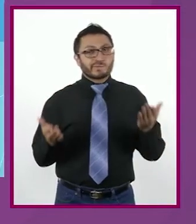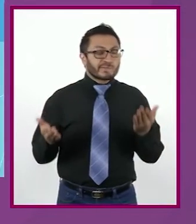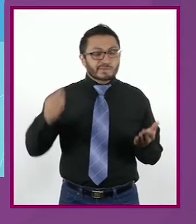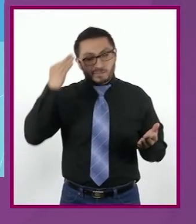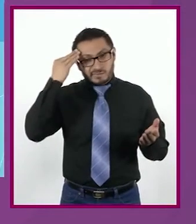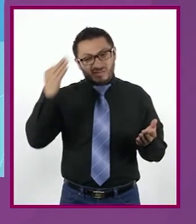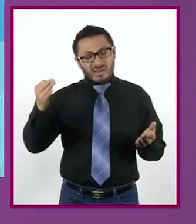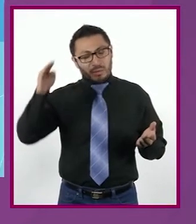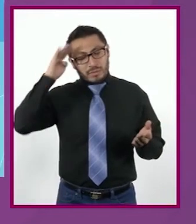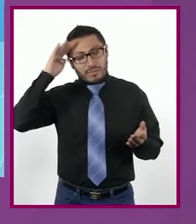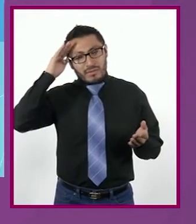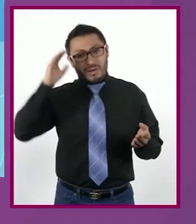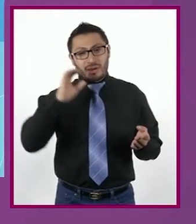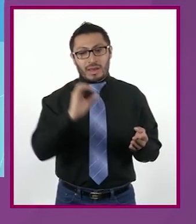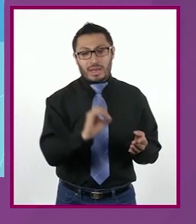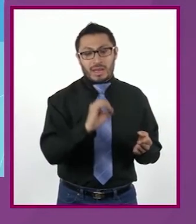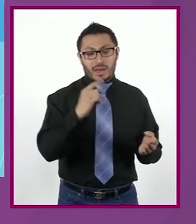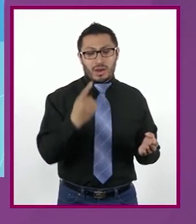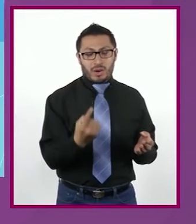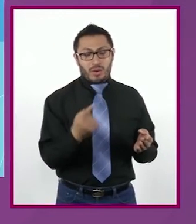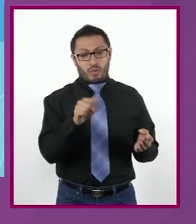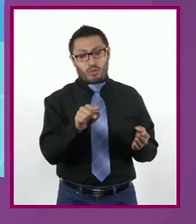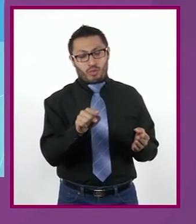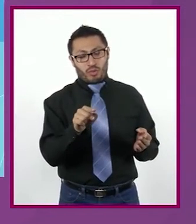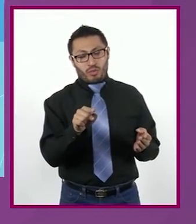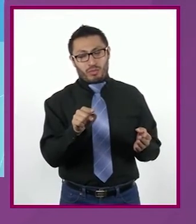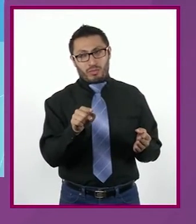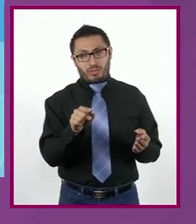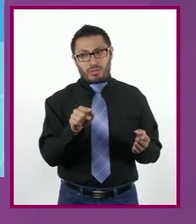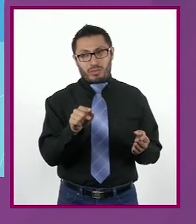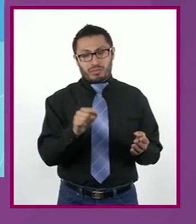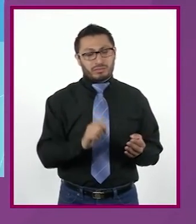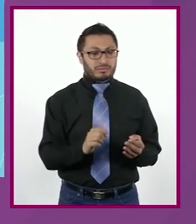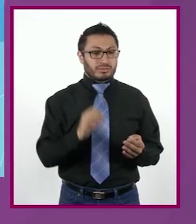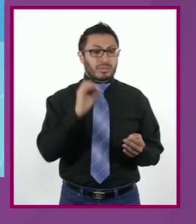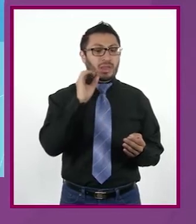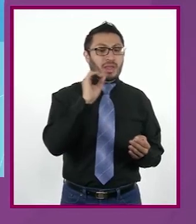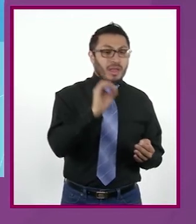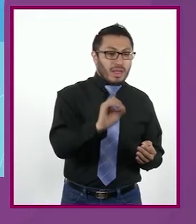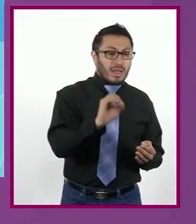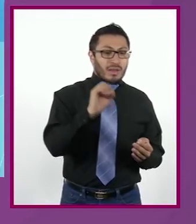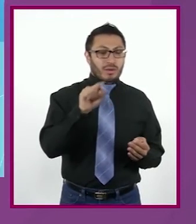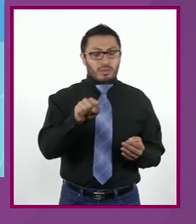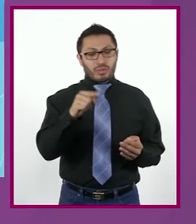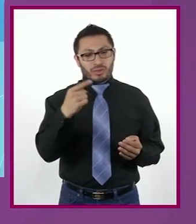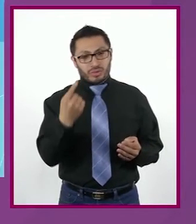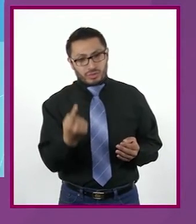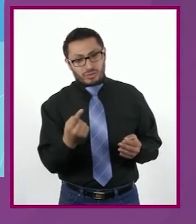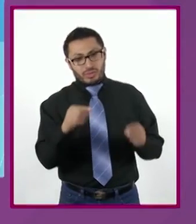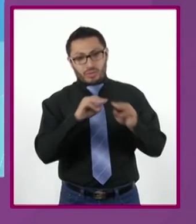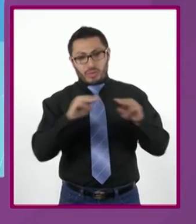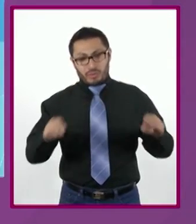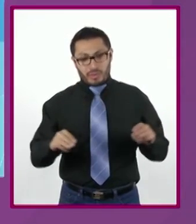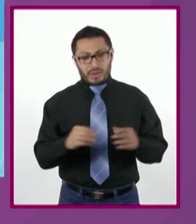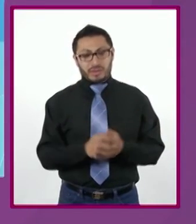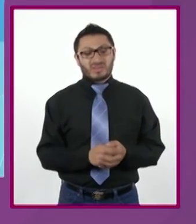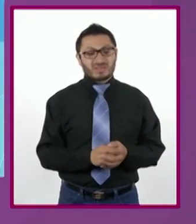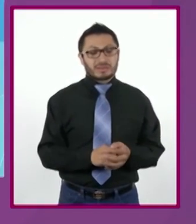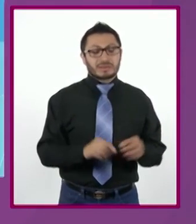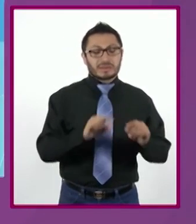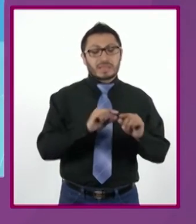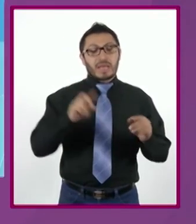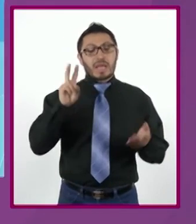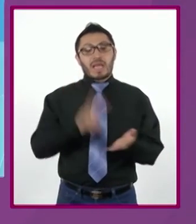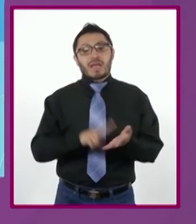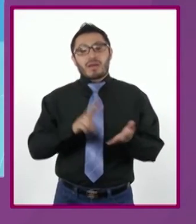tiempo considerando 0,1 punto metros de desplazamiento de nuestro producto defectuoso, lo que nos da un